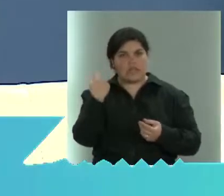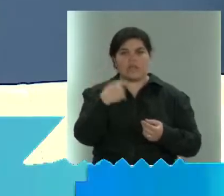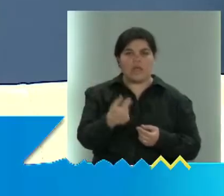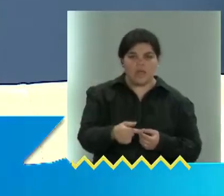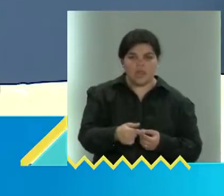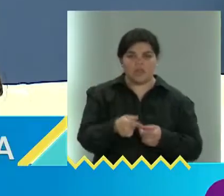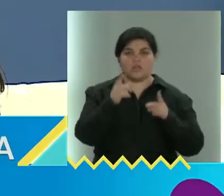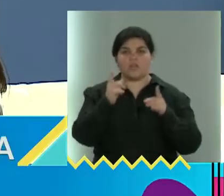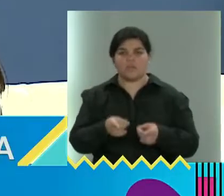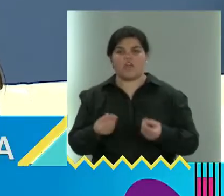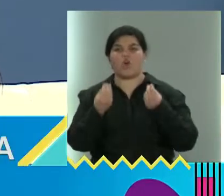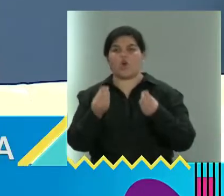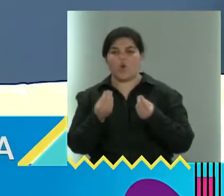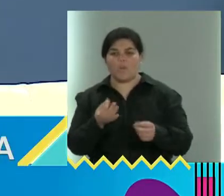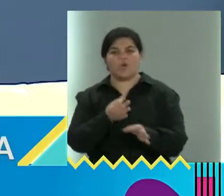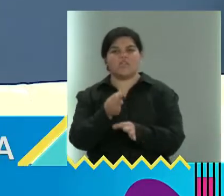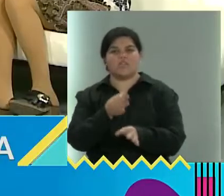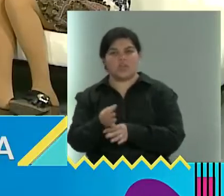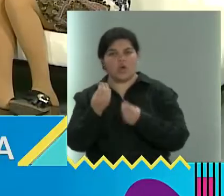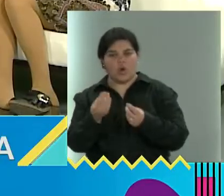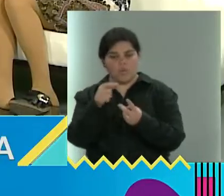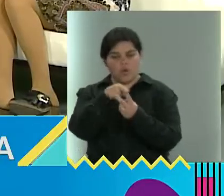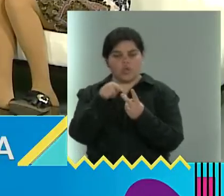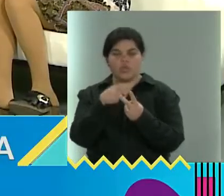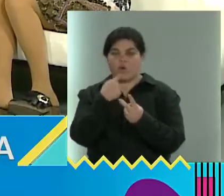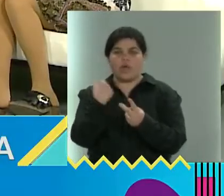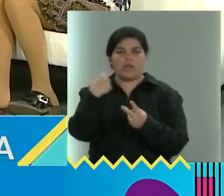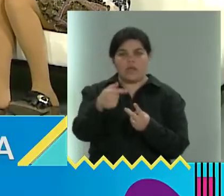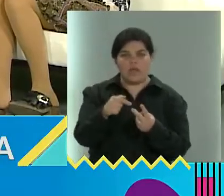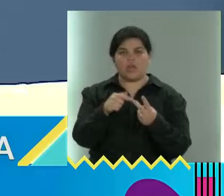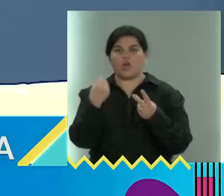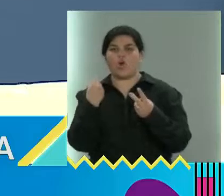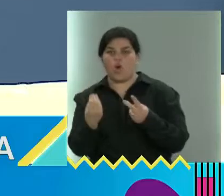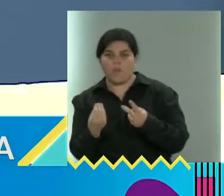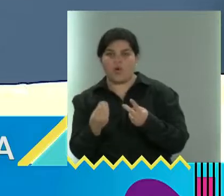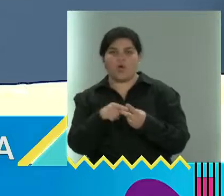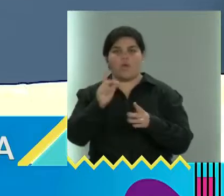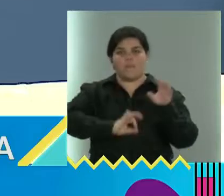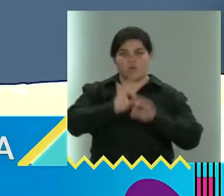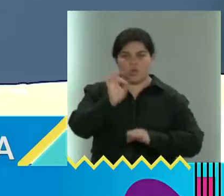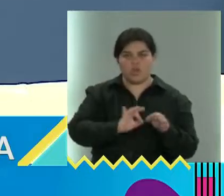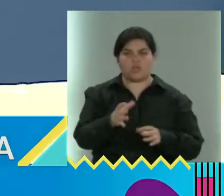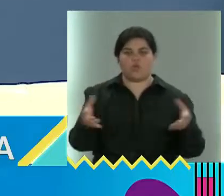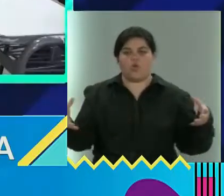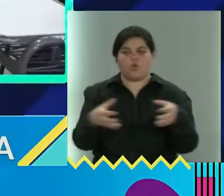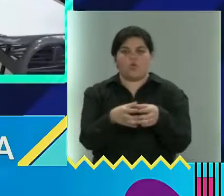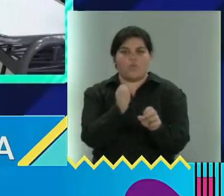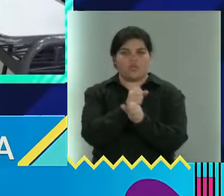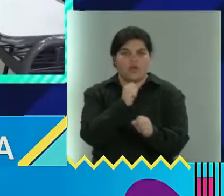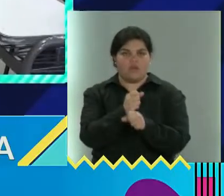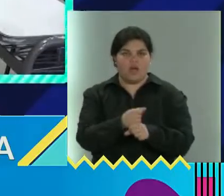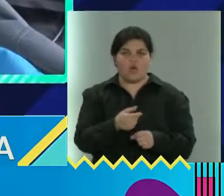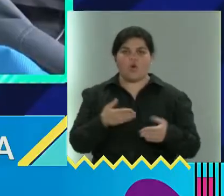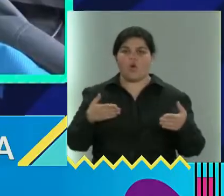esto que decía, sino en cómo enseñamos. Esto de integrar conocimientos, generar proyectos, trabajar en equipo, generar